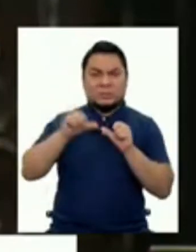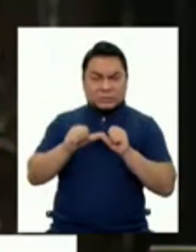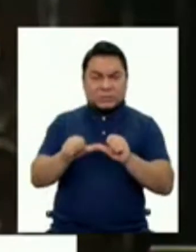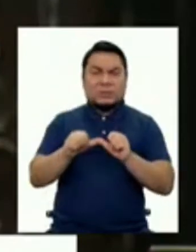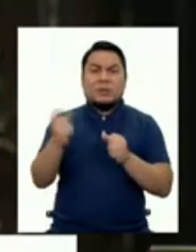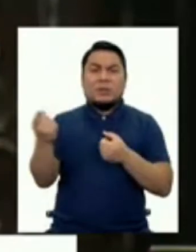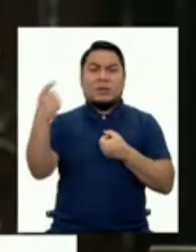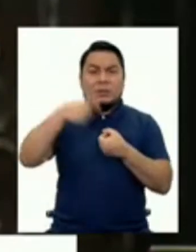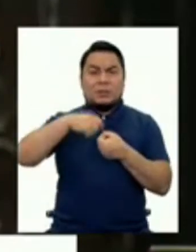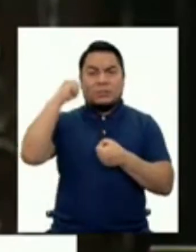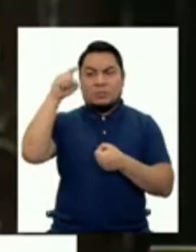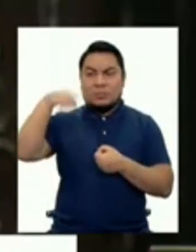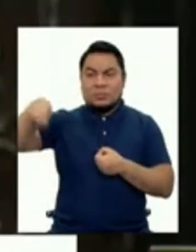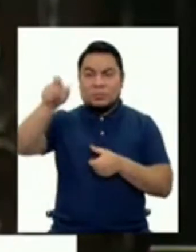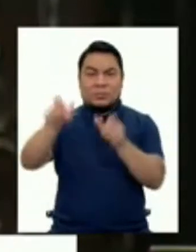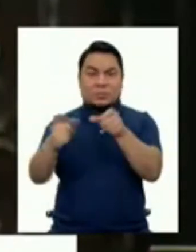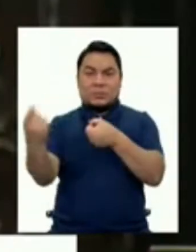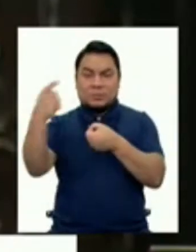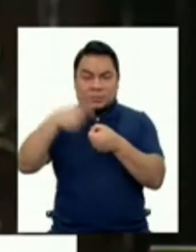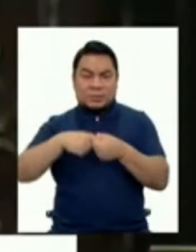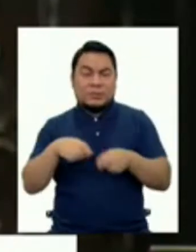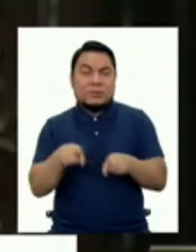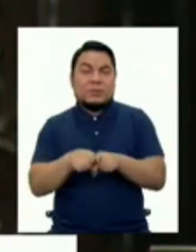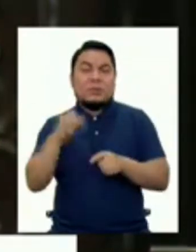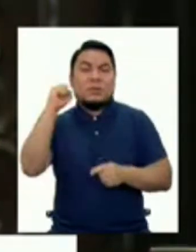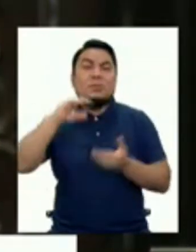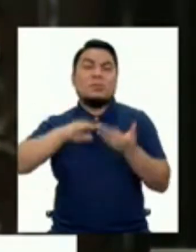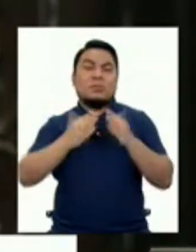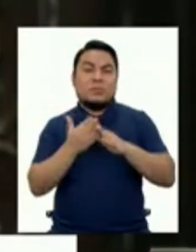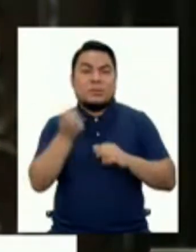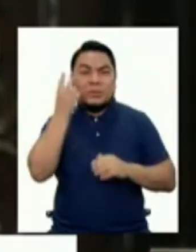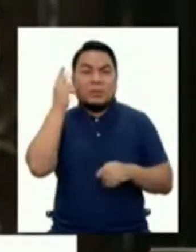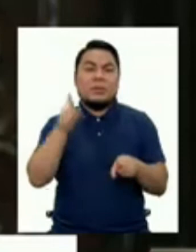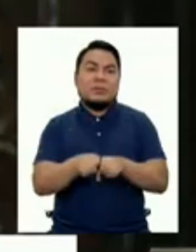participación de los ciudadanos y respetando el derecho de los pueblos indígenas también.